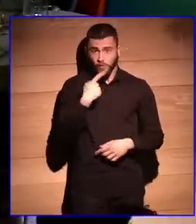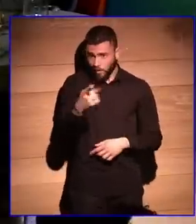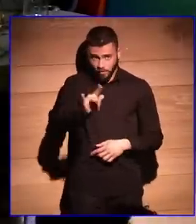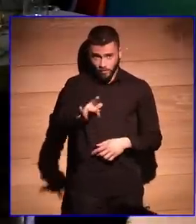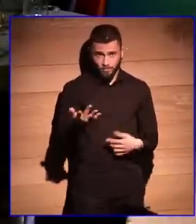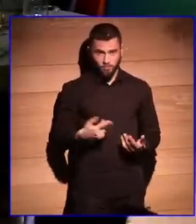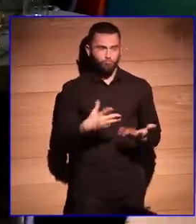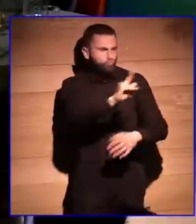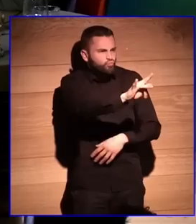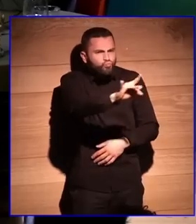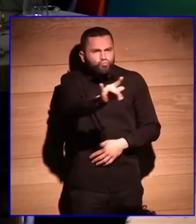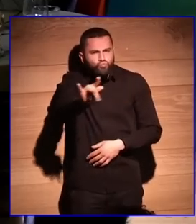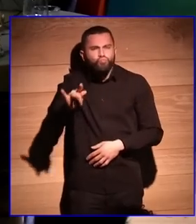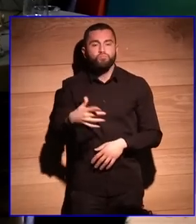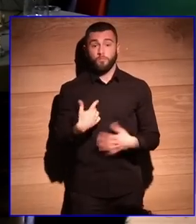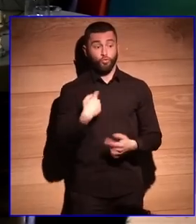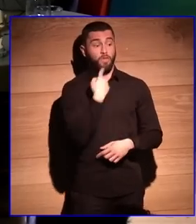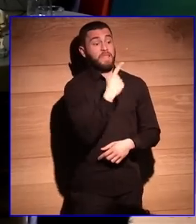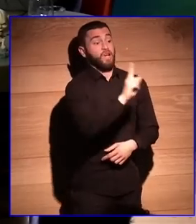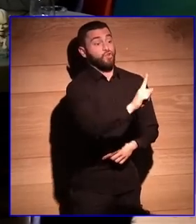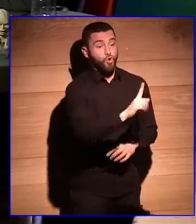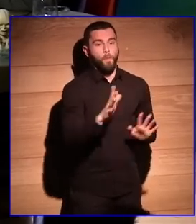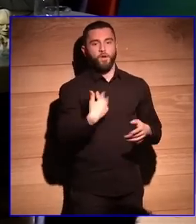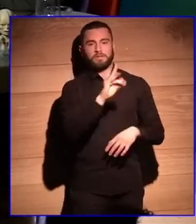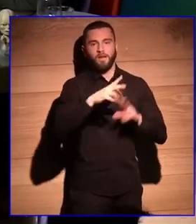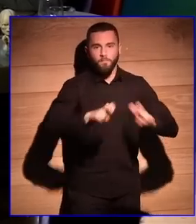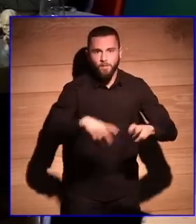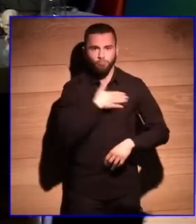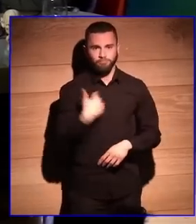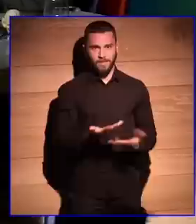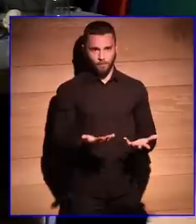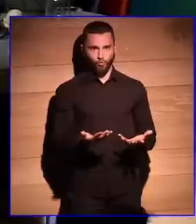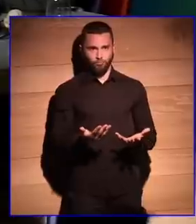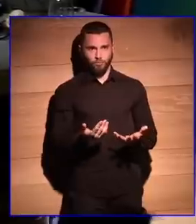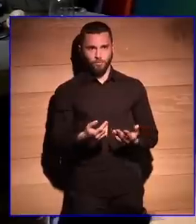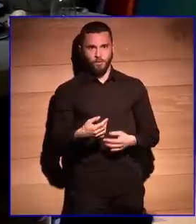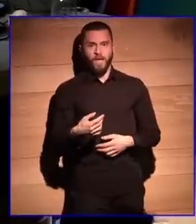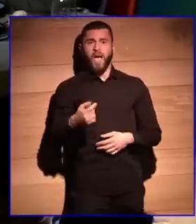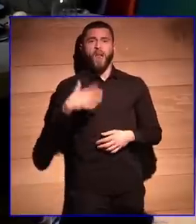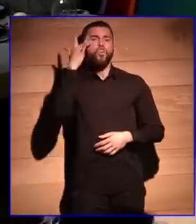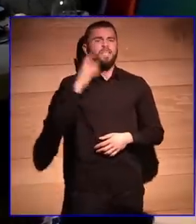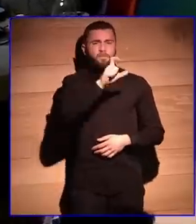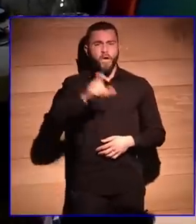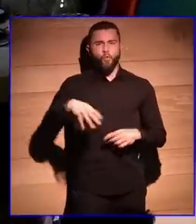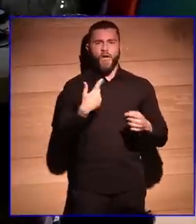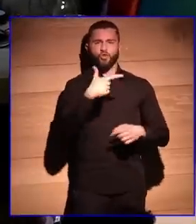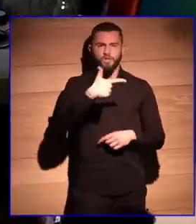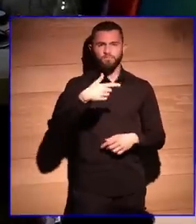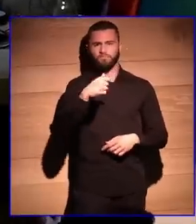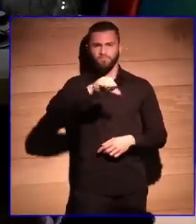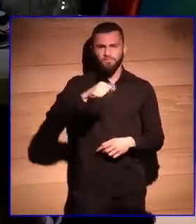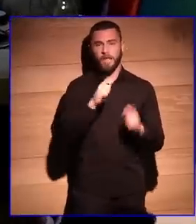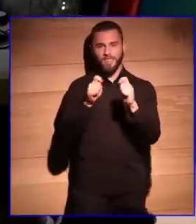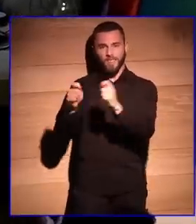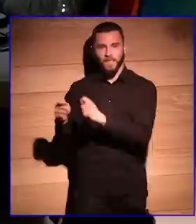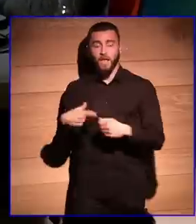Sí, claro, lógico. Será por si acaso hubiera que decir que no, pero queríamos decir sí desde el principio. Ahora, arma esos Inmaculados. Ahora cambiamos el juego. Los que están